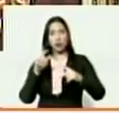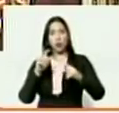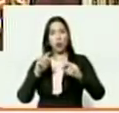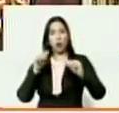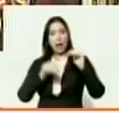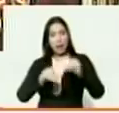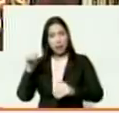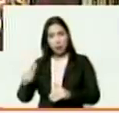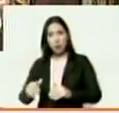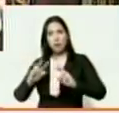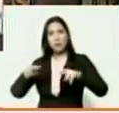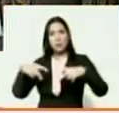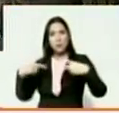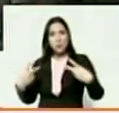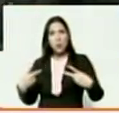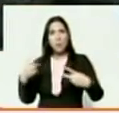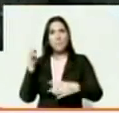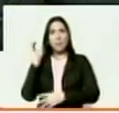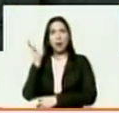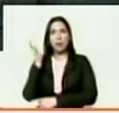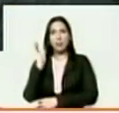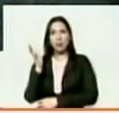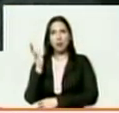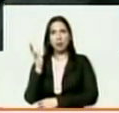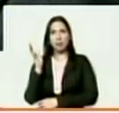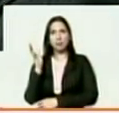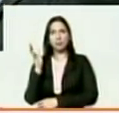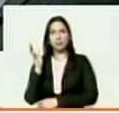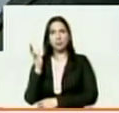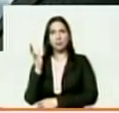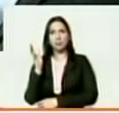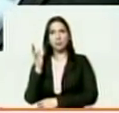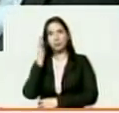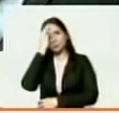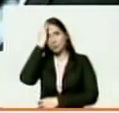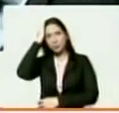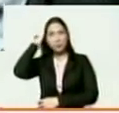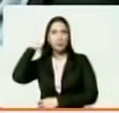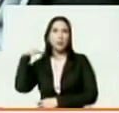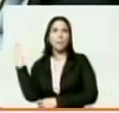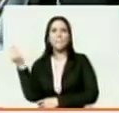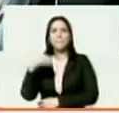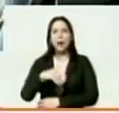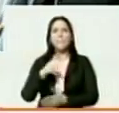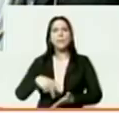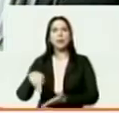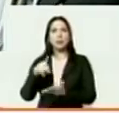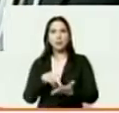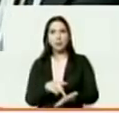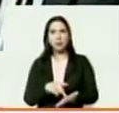renovación parlamentaria que sea lo más participativo posible.